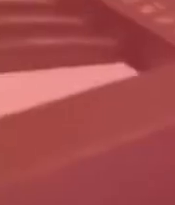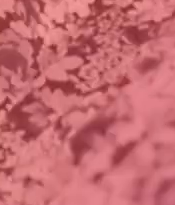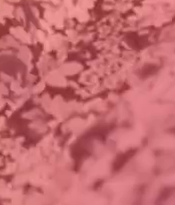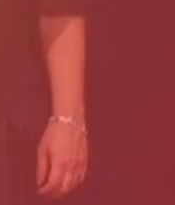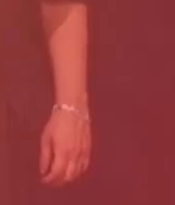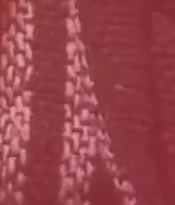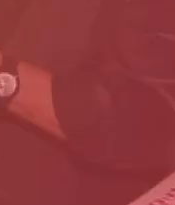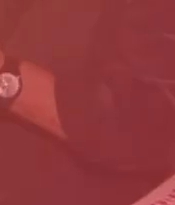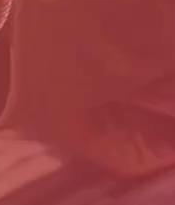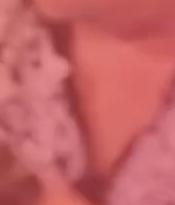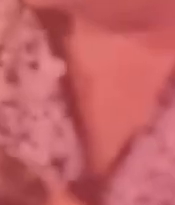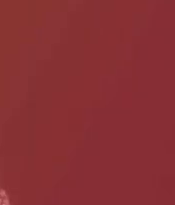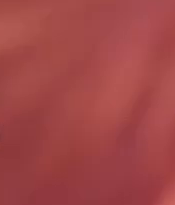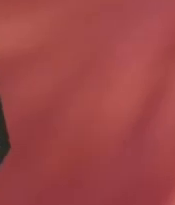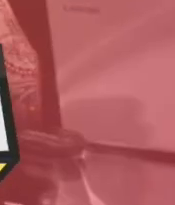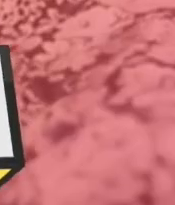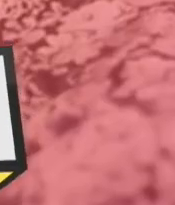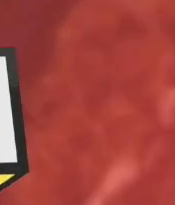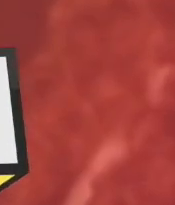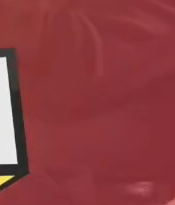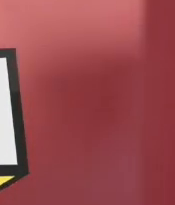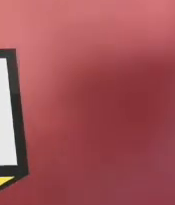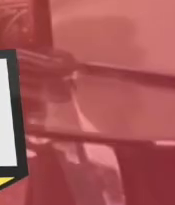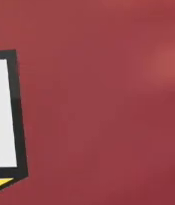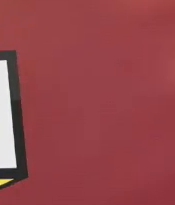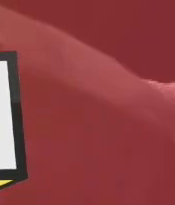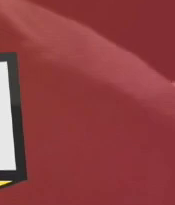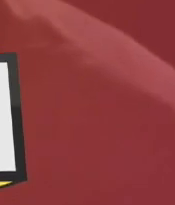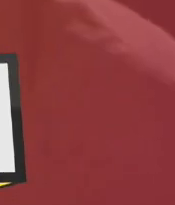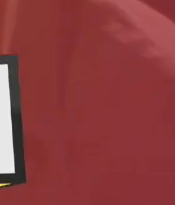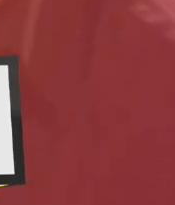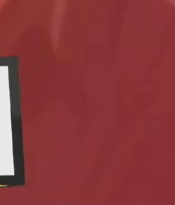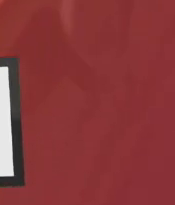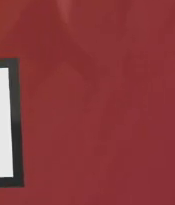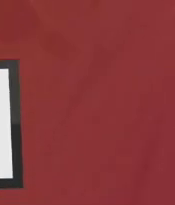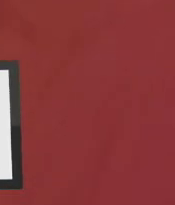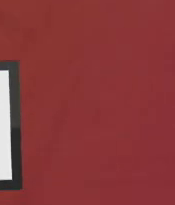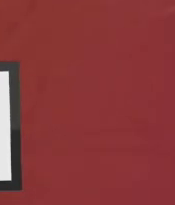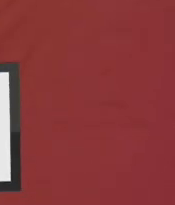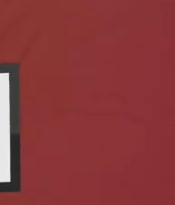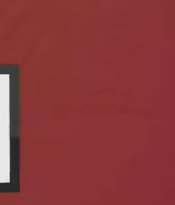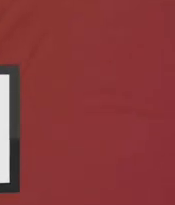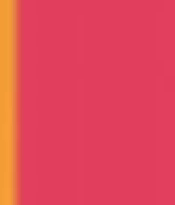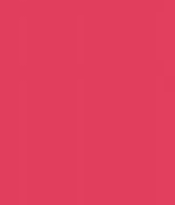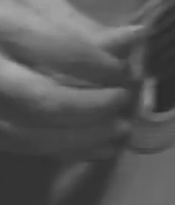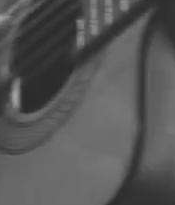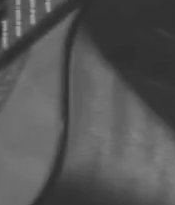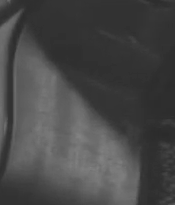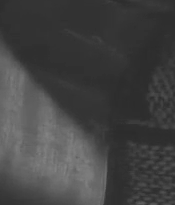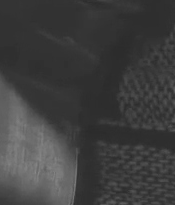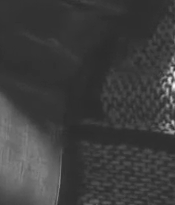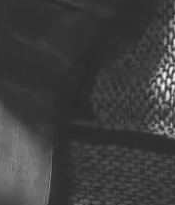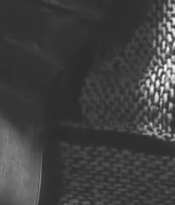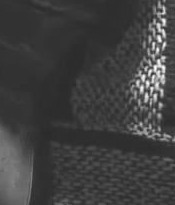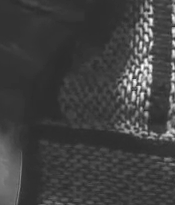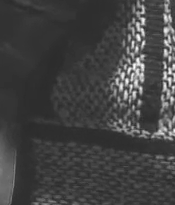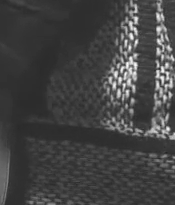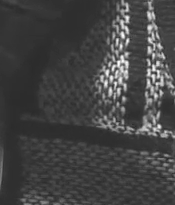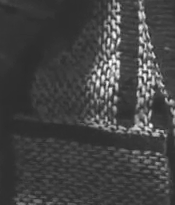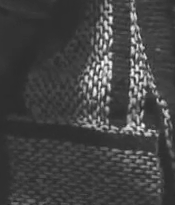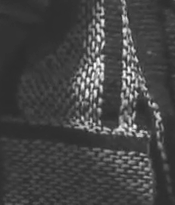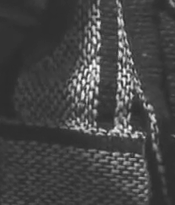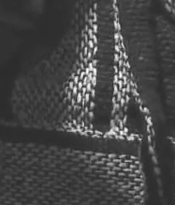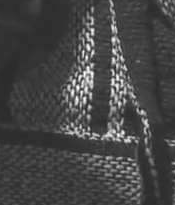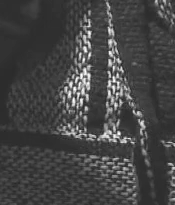Transforma tu noche con un toque de poesía y sensibilidad y permite que el canto te inspire. Poemas, canciones